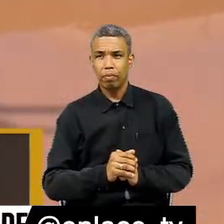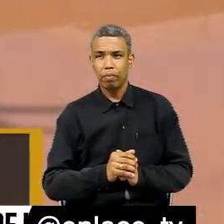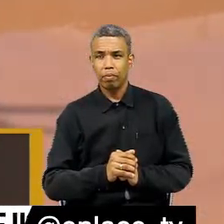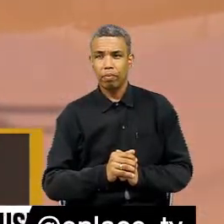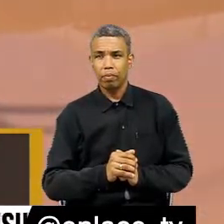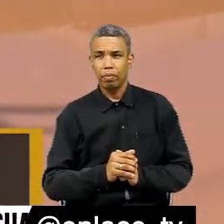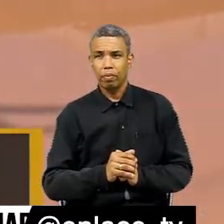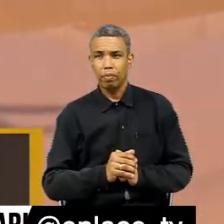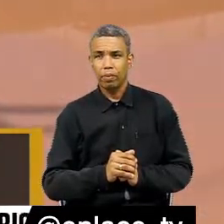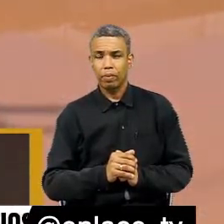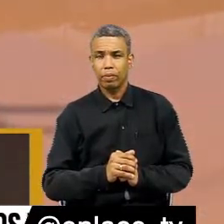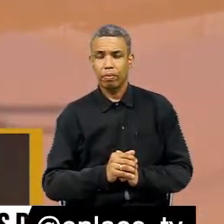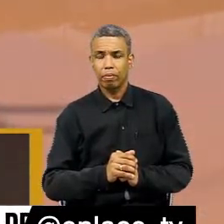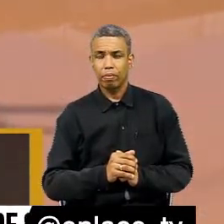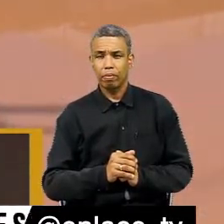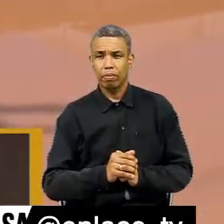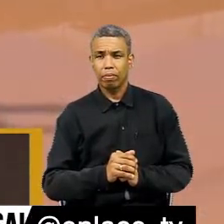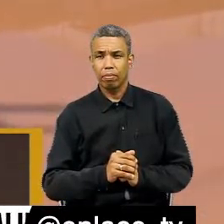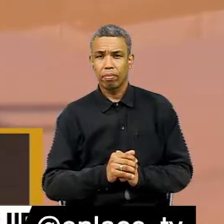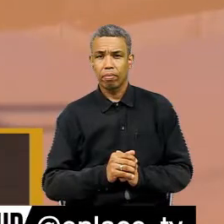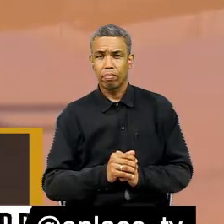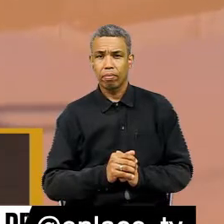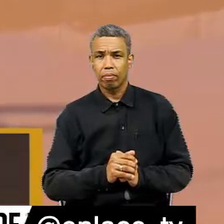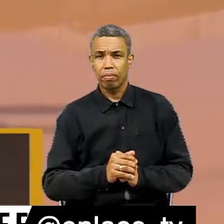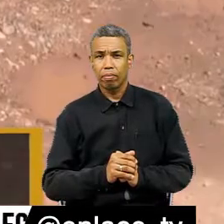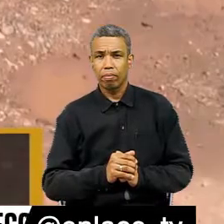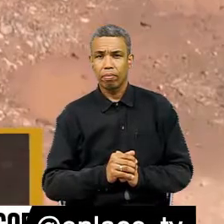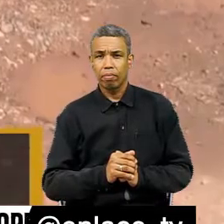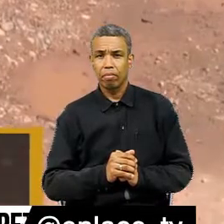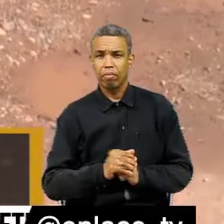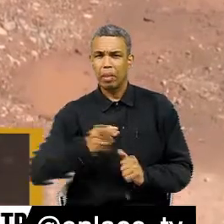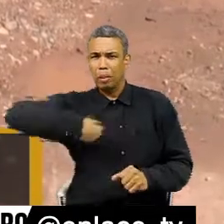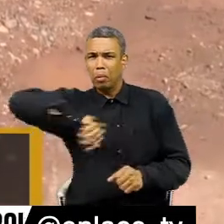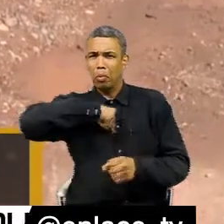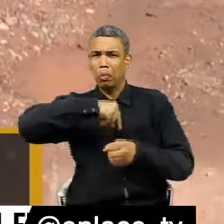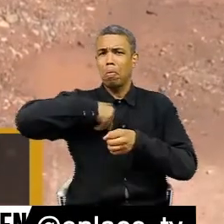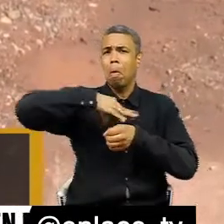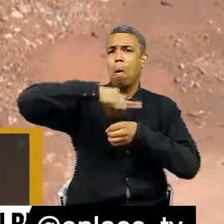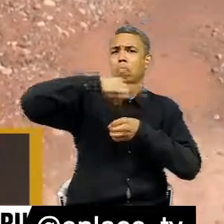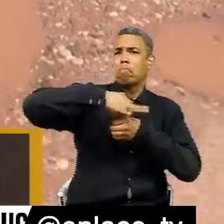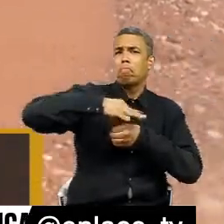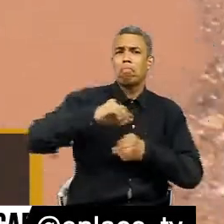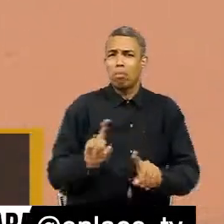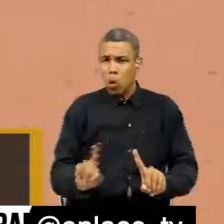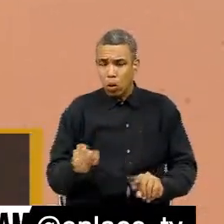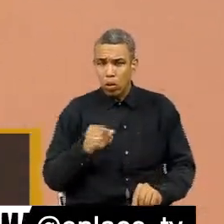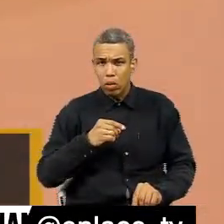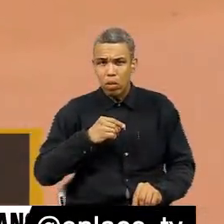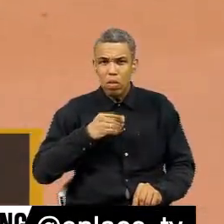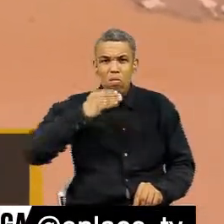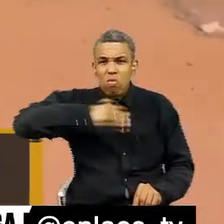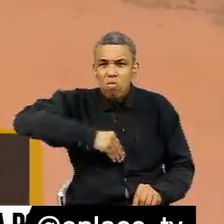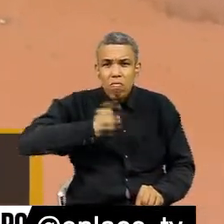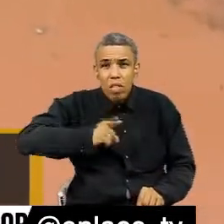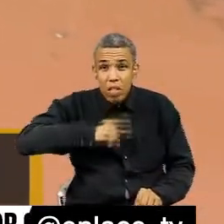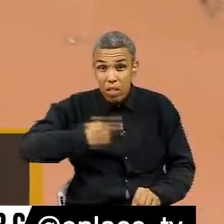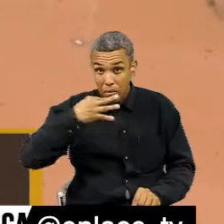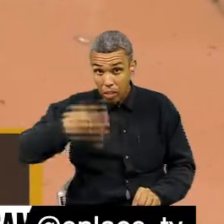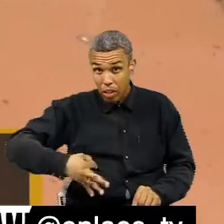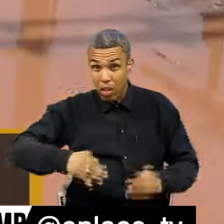comunidad que nosotros no estamos elegidos, no fuimos elegidos, que nosotros somos unos mentirosos,